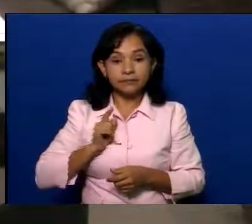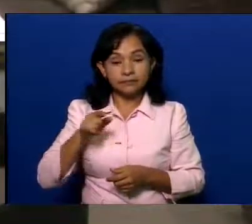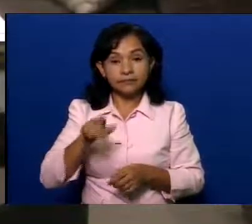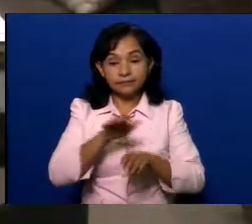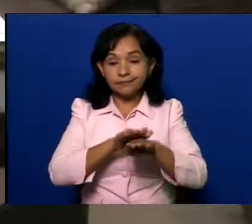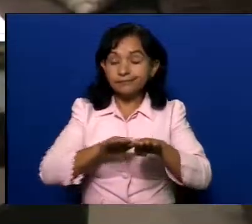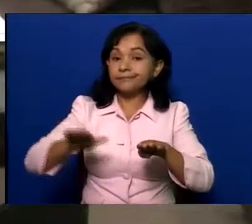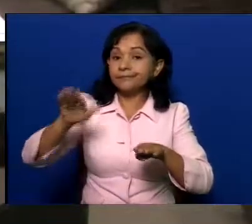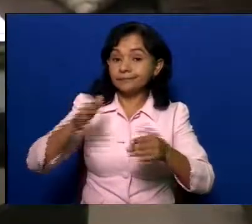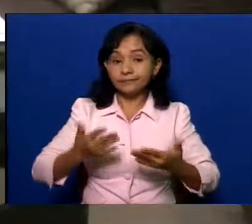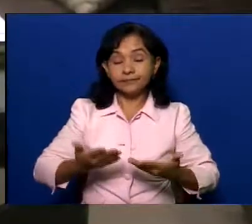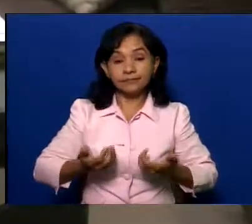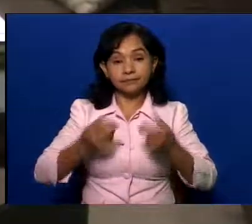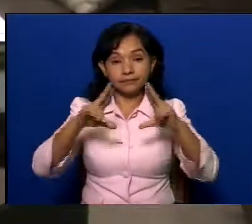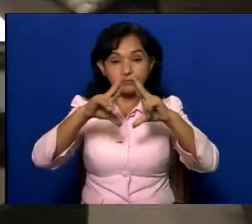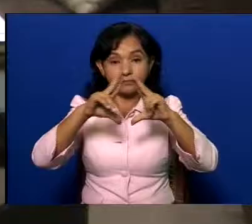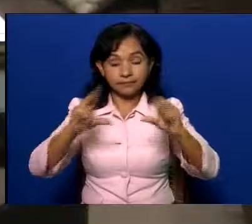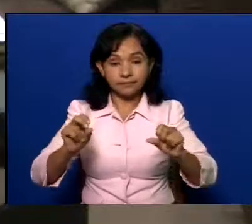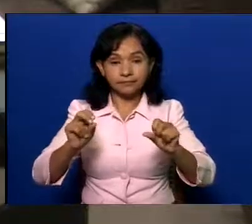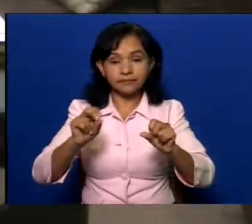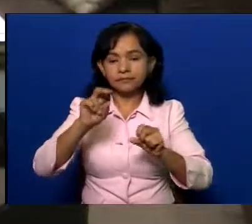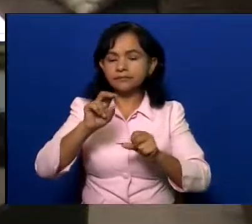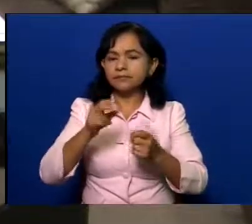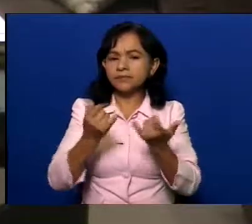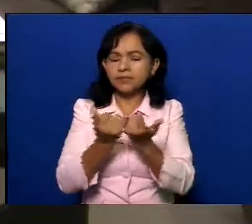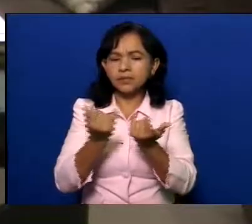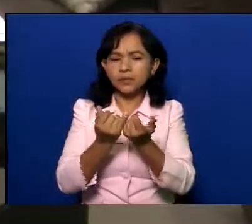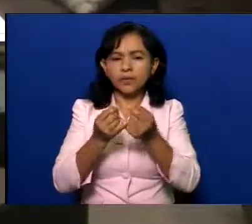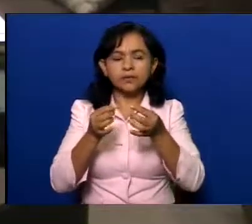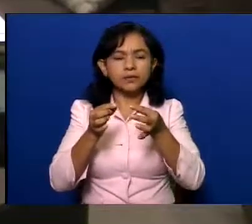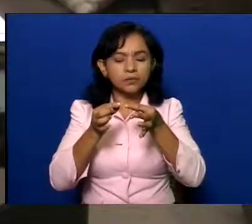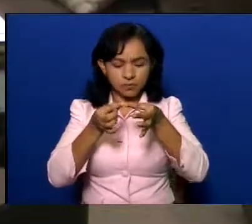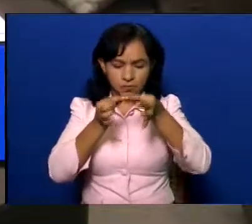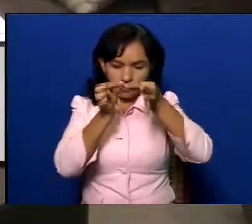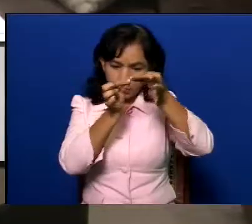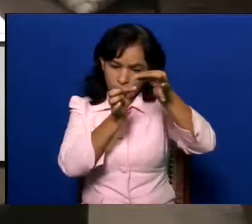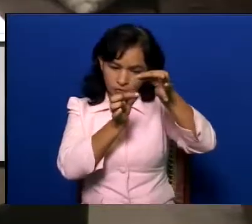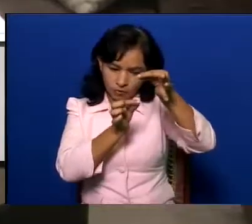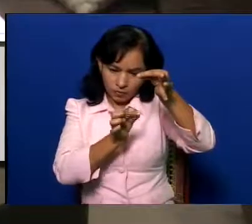se dan. Los vasos linfáticos, por ejemplo, a veces dice,